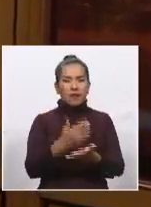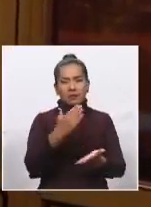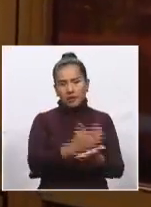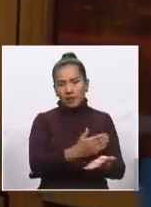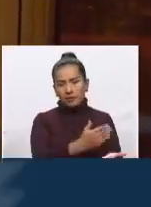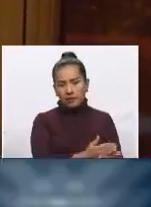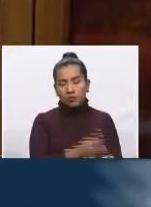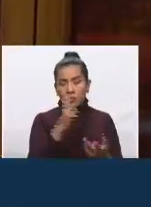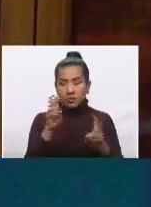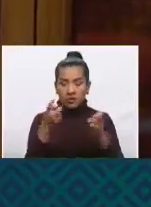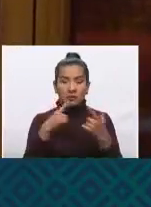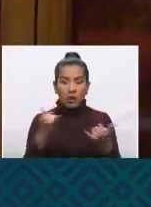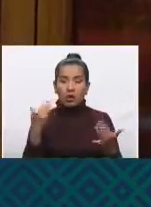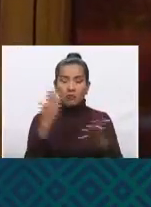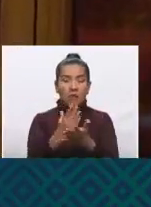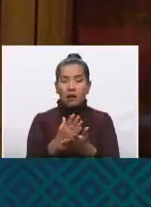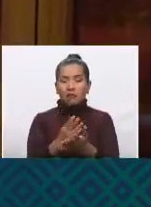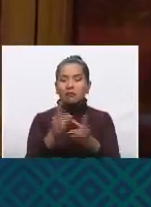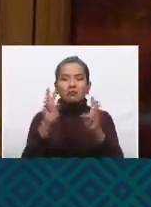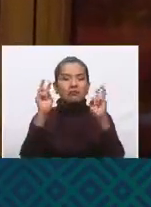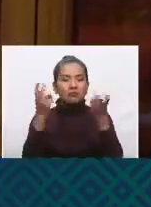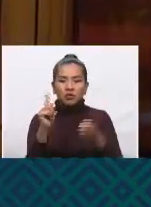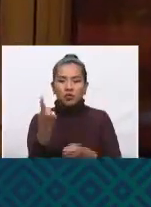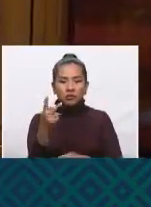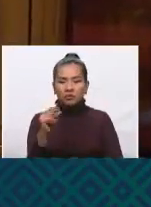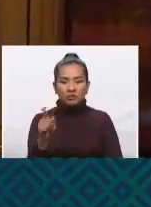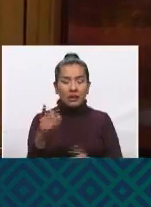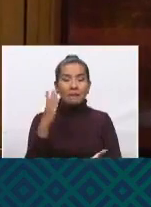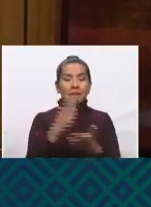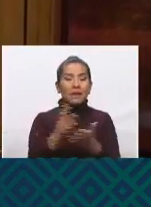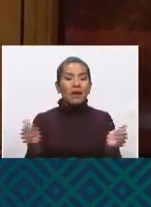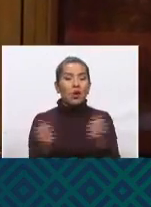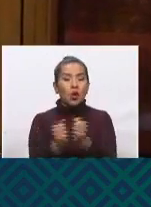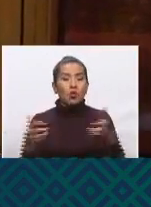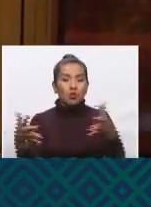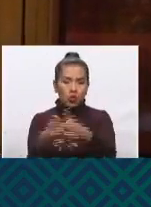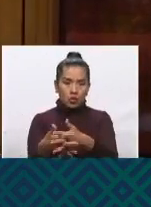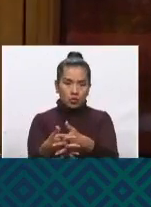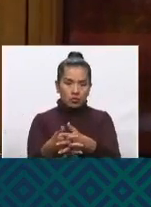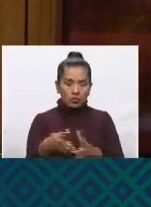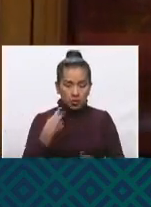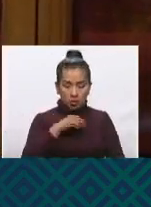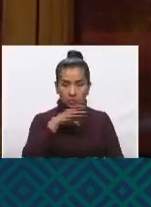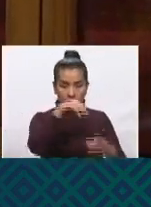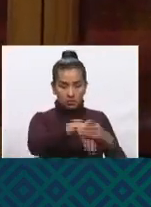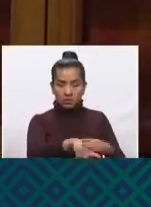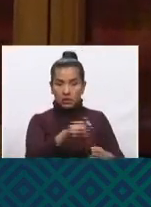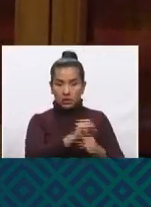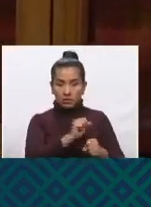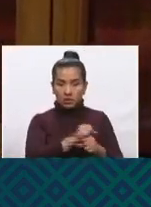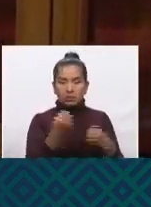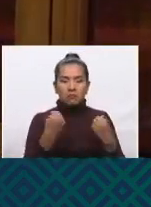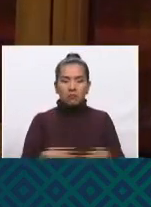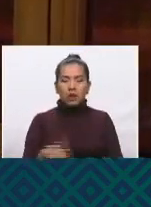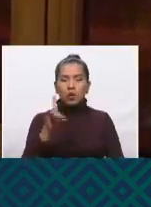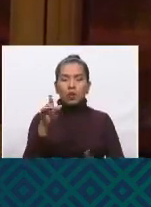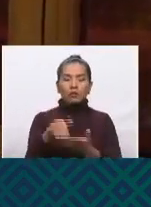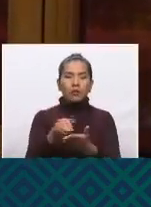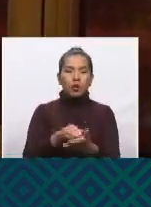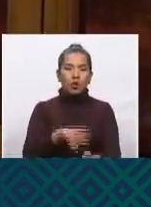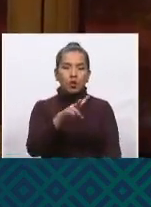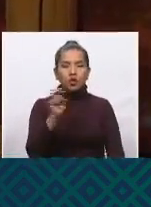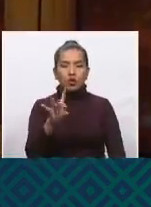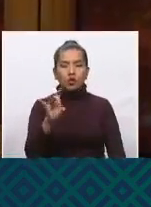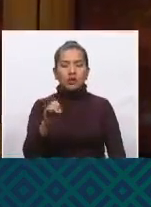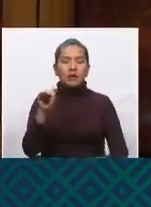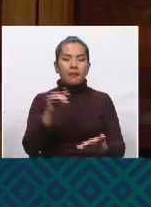¿no? Porque no es un paro, es un bloqueo. Significa para esta empresa y para todos los que trabajan aquí adentro 1.280.000 bolivianos por